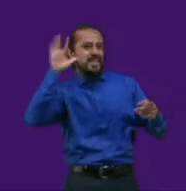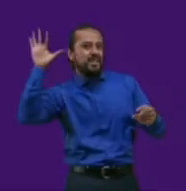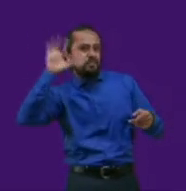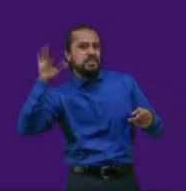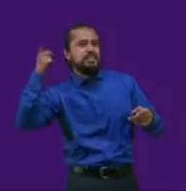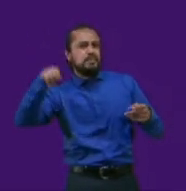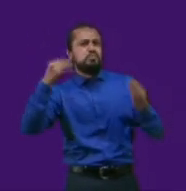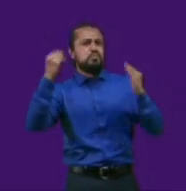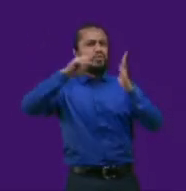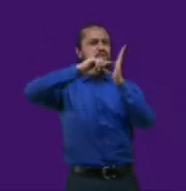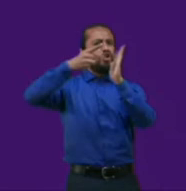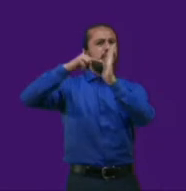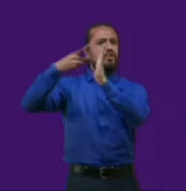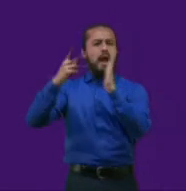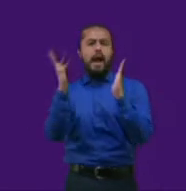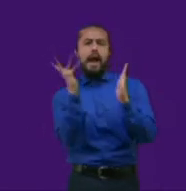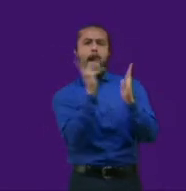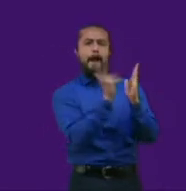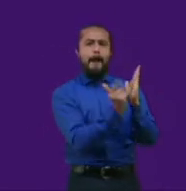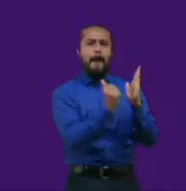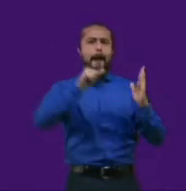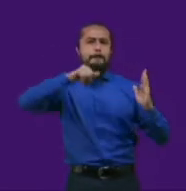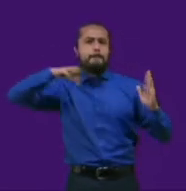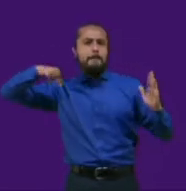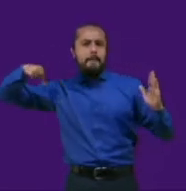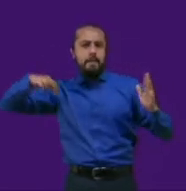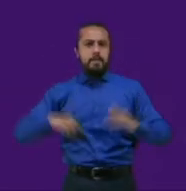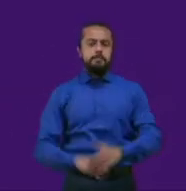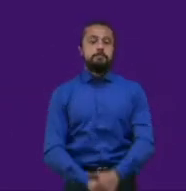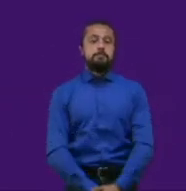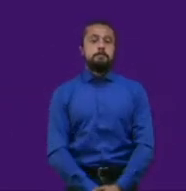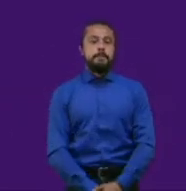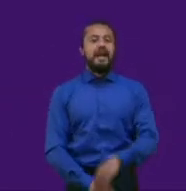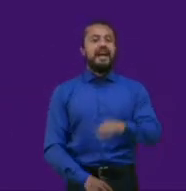Perfecto. Bueno, la historia de las donuts